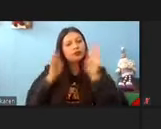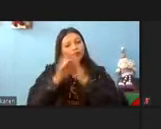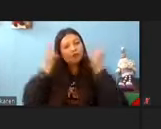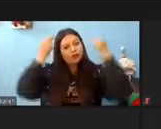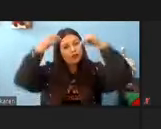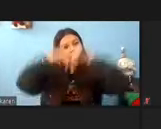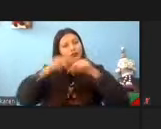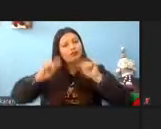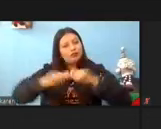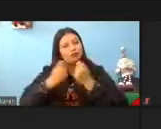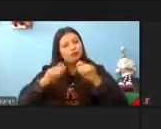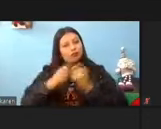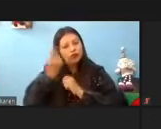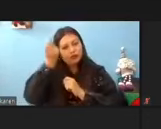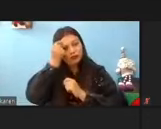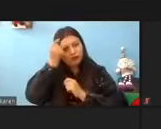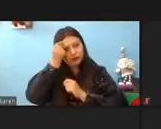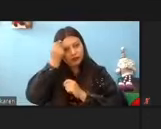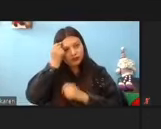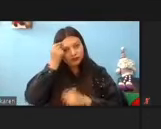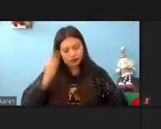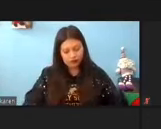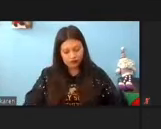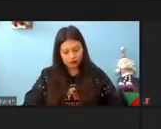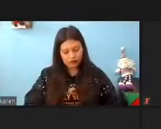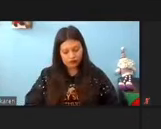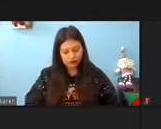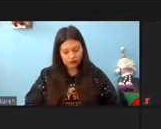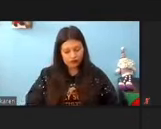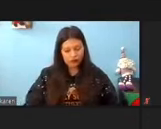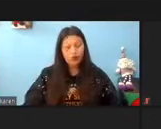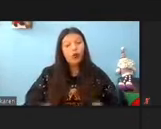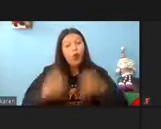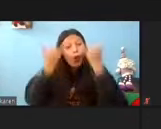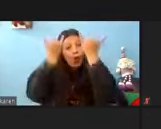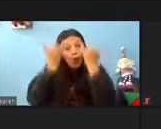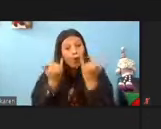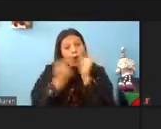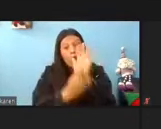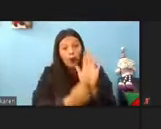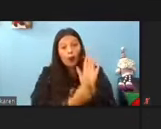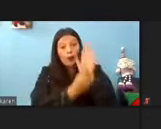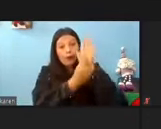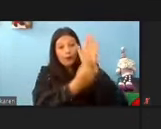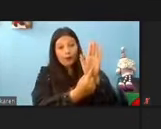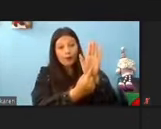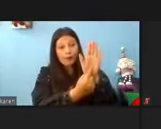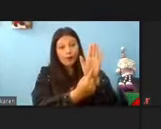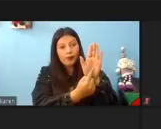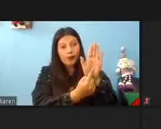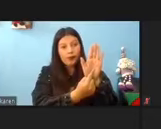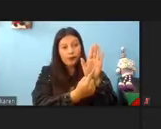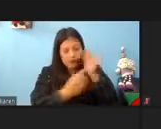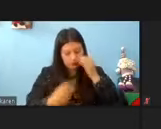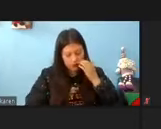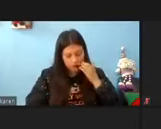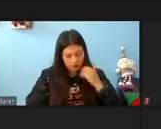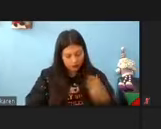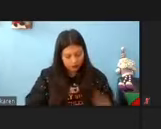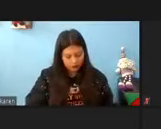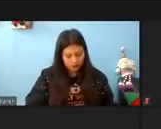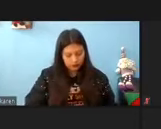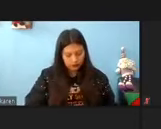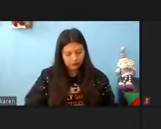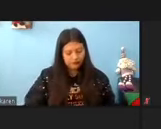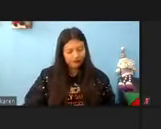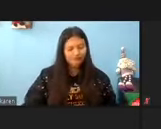Tejer Memorias en Tiempos de Crisis Democrática. Y hoy vamos a presentarles las conclusiones de cada uno de los ejes de trabajo en